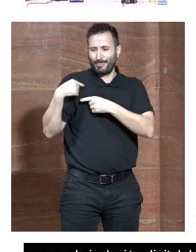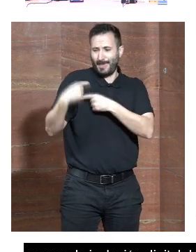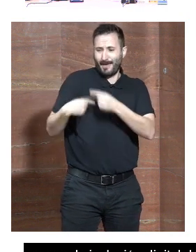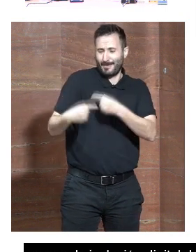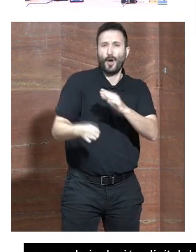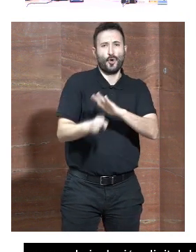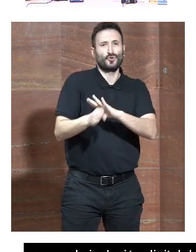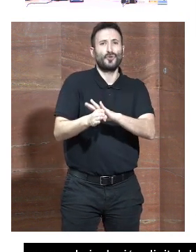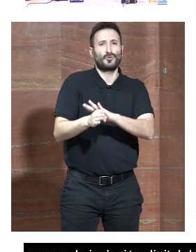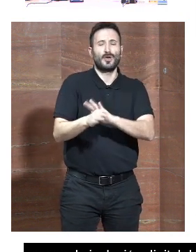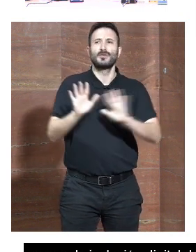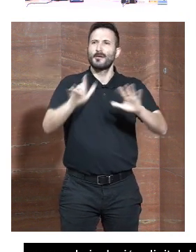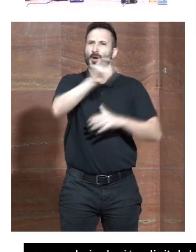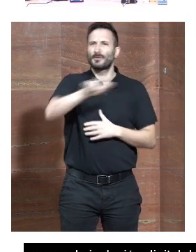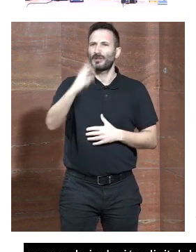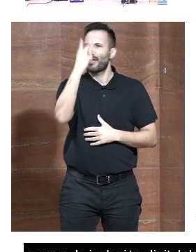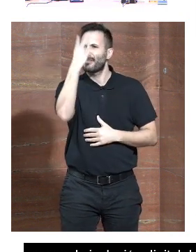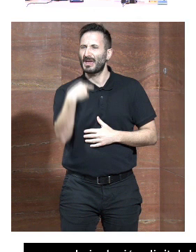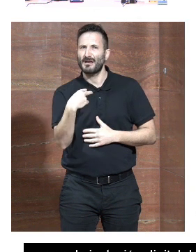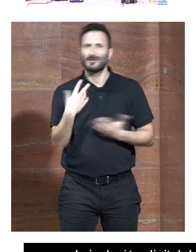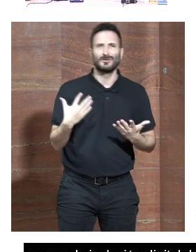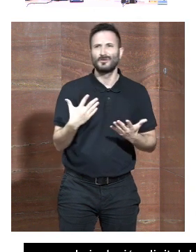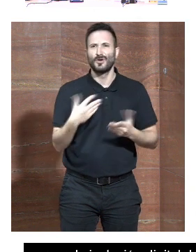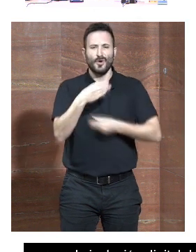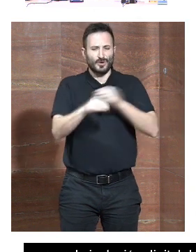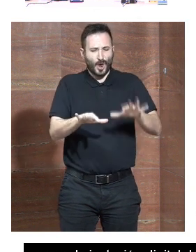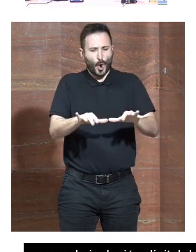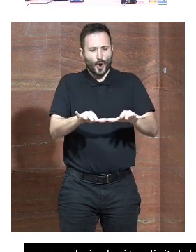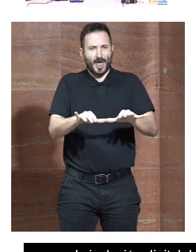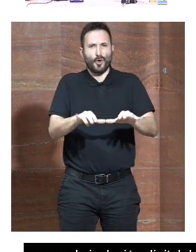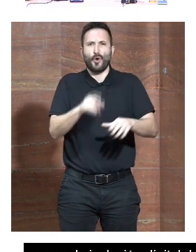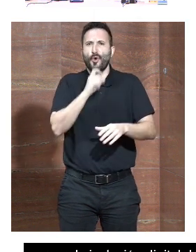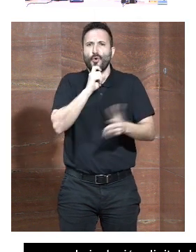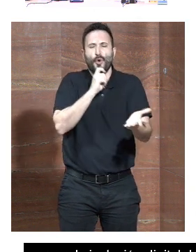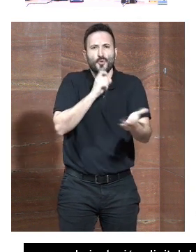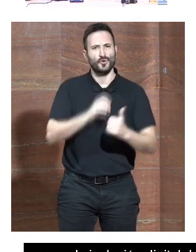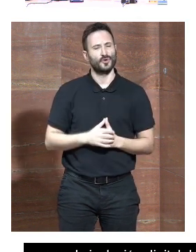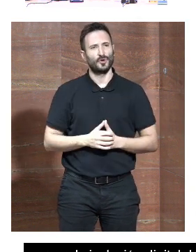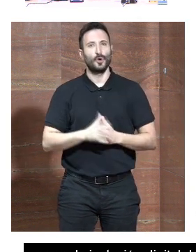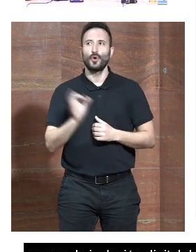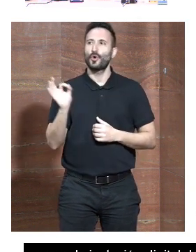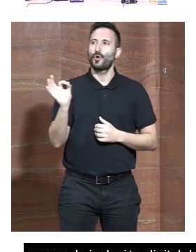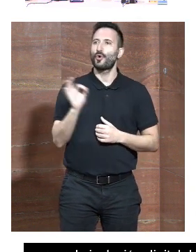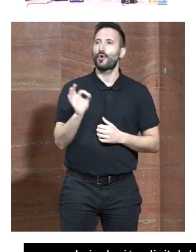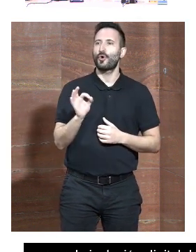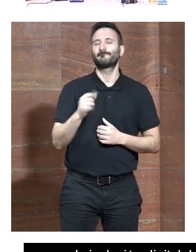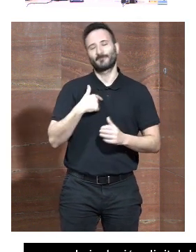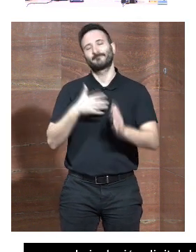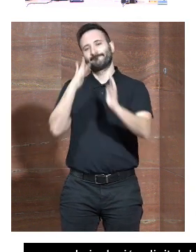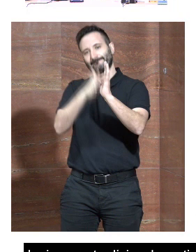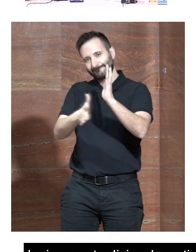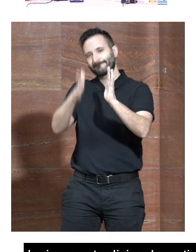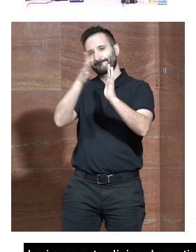días. Pero los ciegos, joder, pero ¿cómo utilizan un ordenador los ciegos? ¿Cómo? Bueno, pues entonces hay que